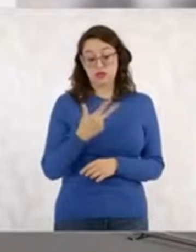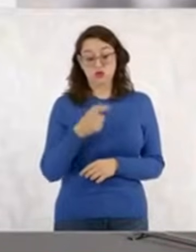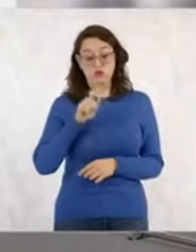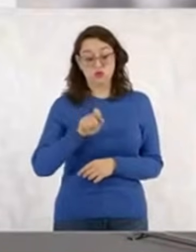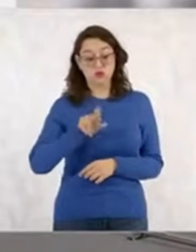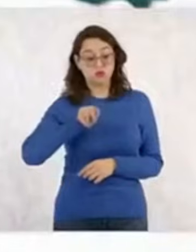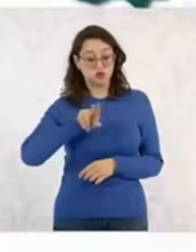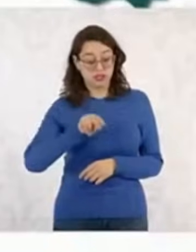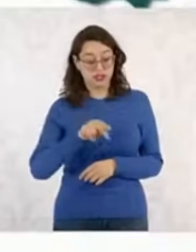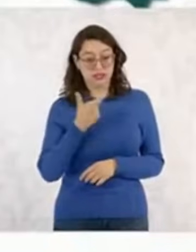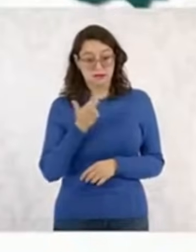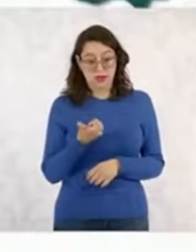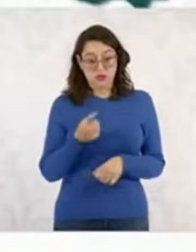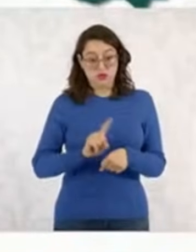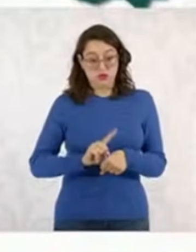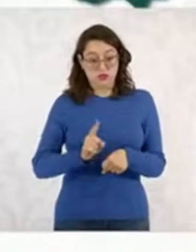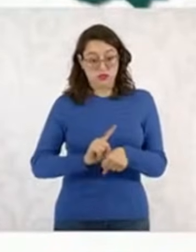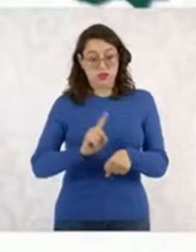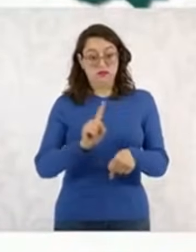278.80 pesos a